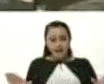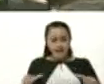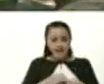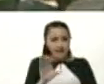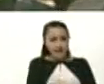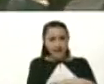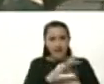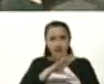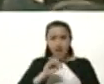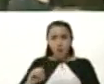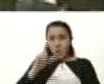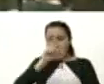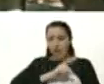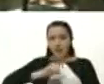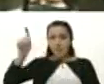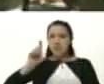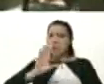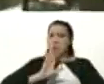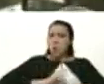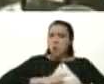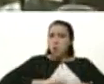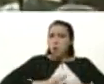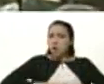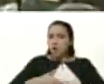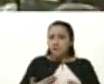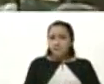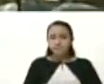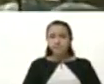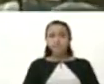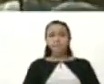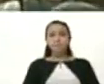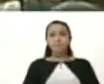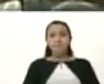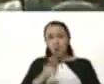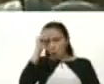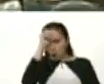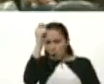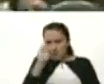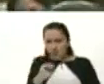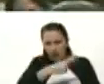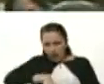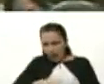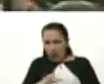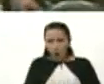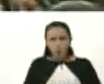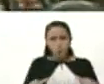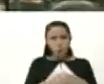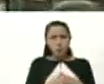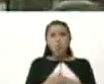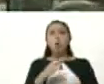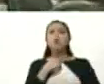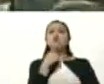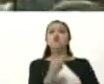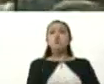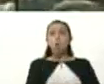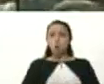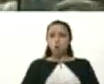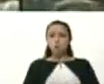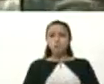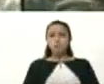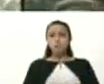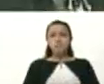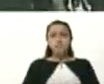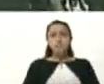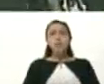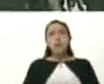50 años, porque homenajear a Serenata el día de hoy, en la voz de Serenata, por ejemplo, se reivindicó un